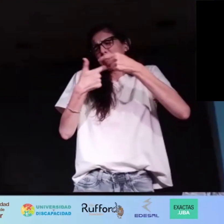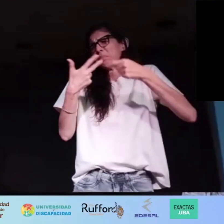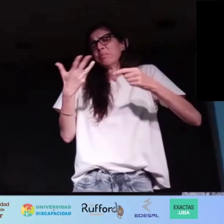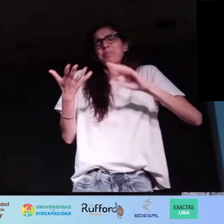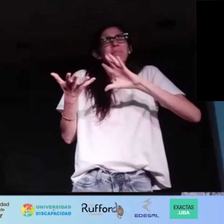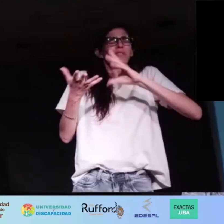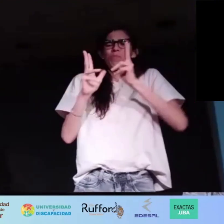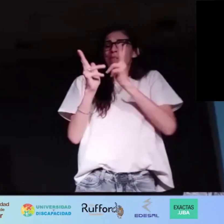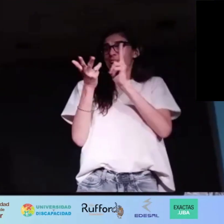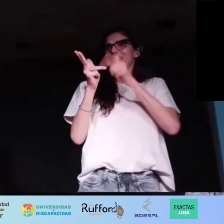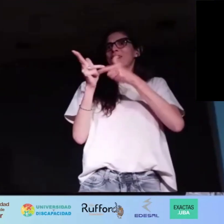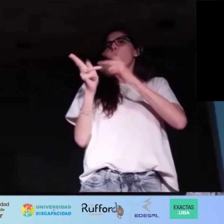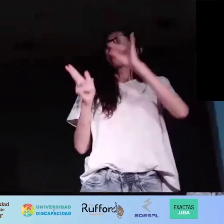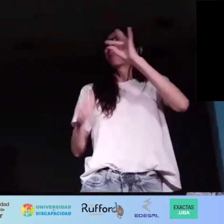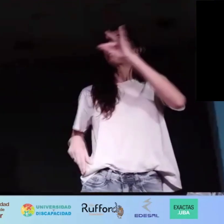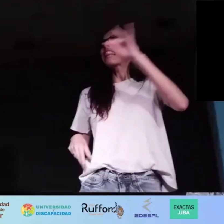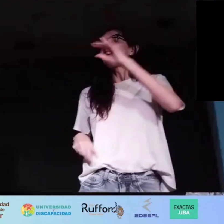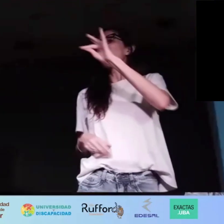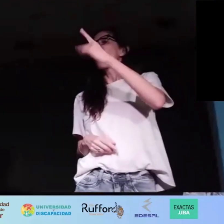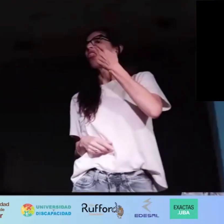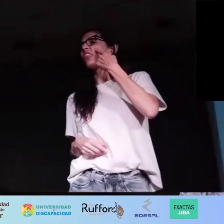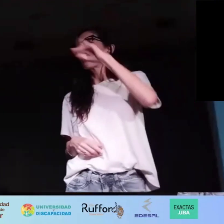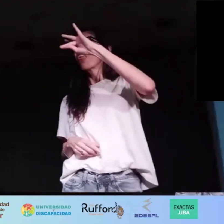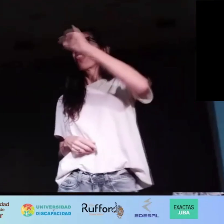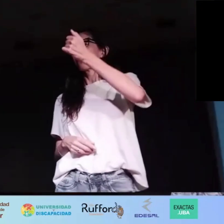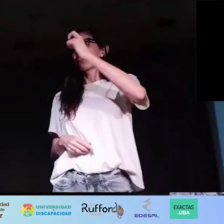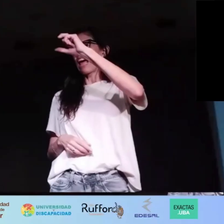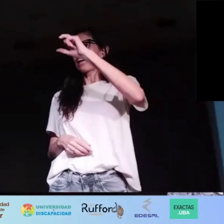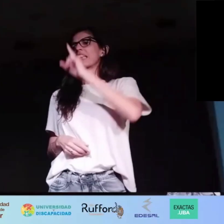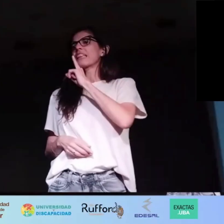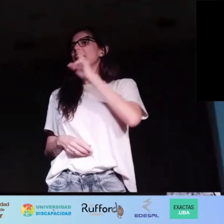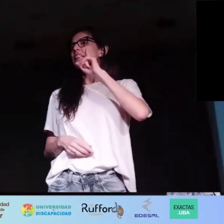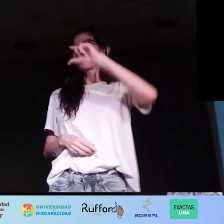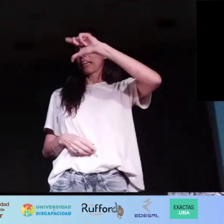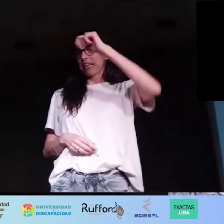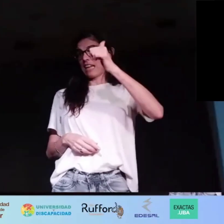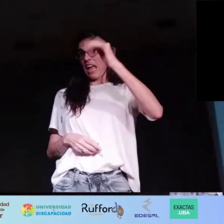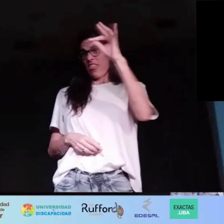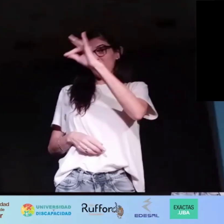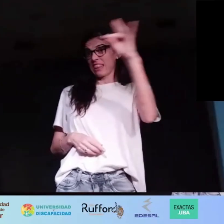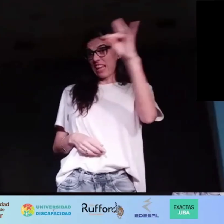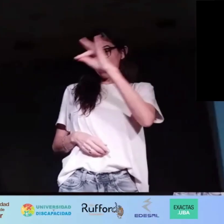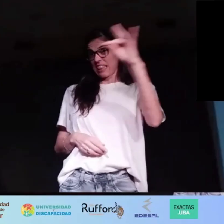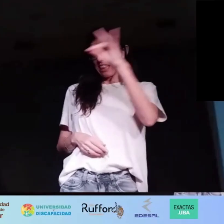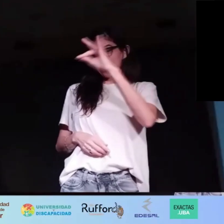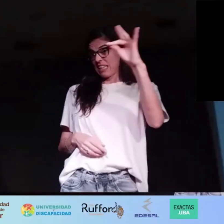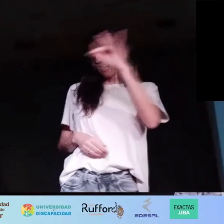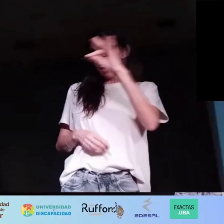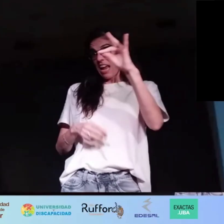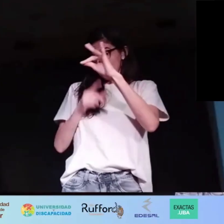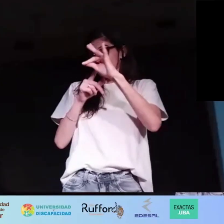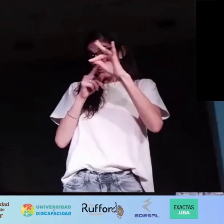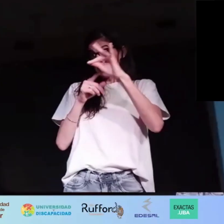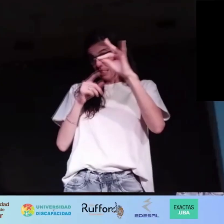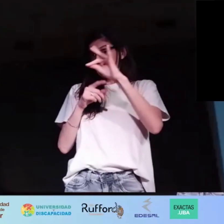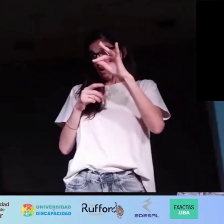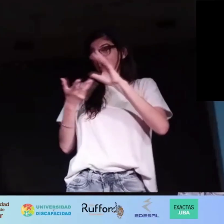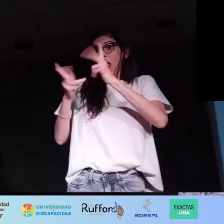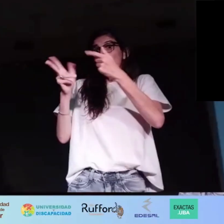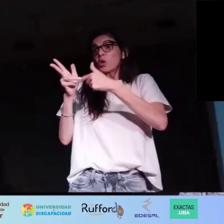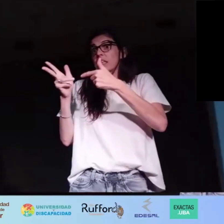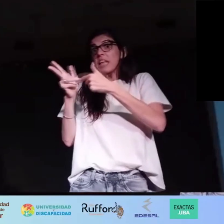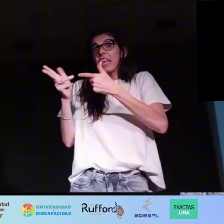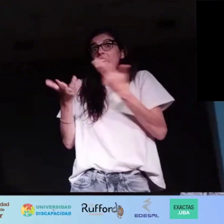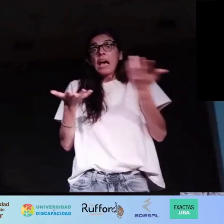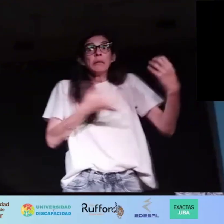y a opinar. Entonces, la lengua de señas da parte de la didáctica,